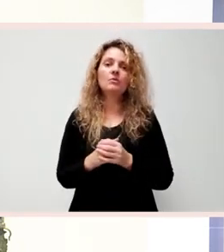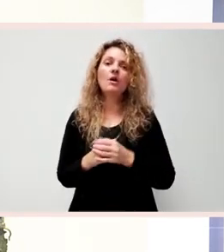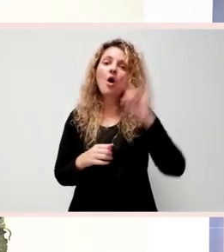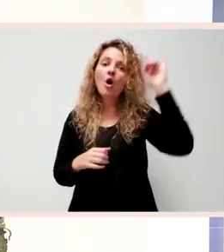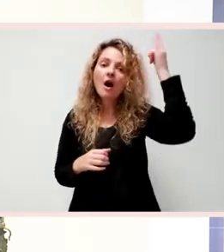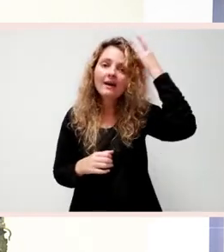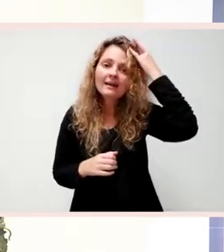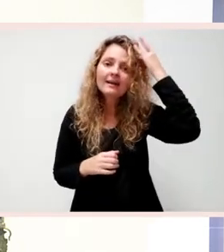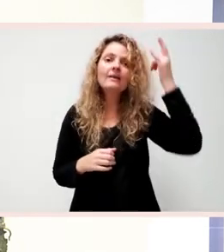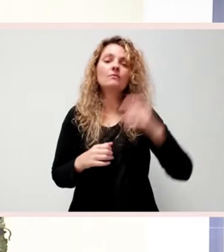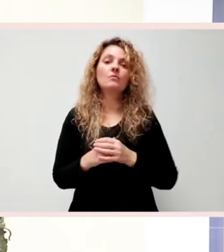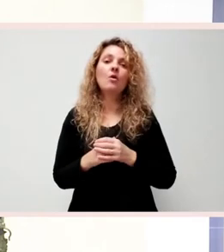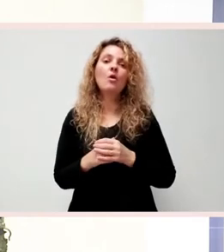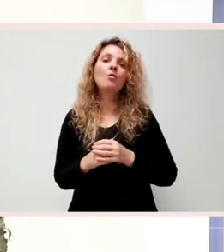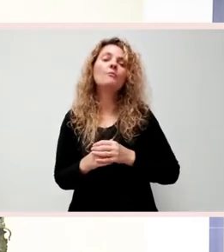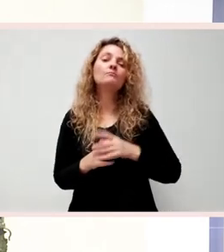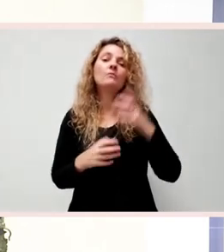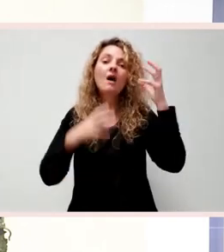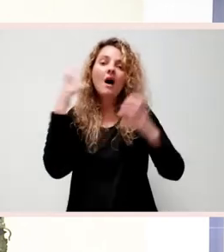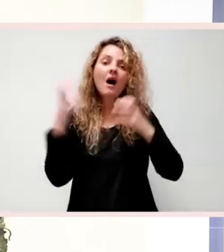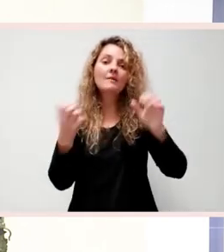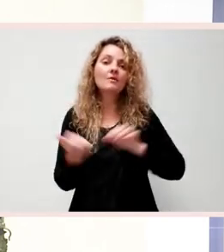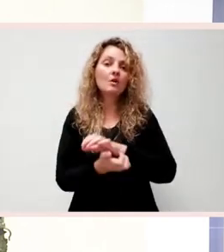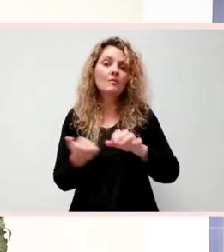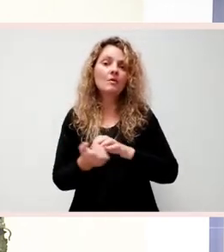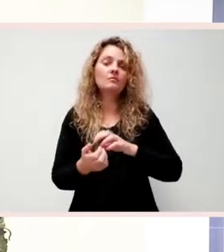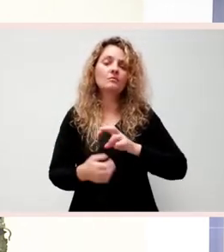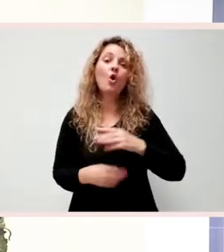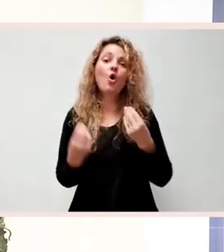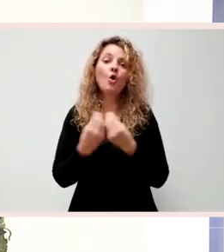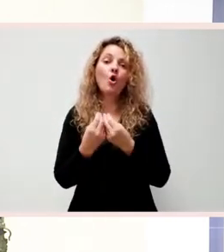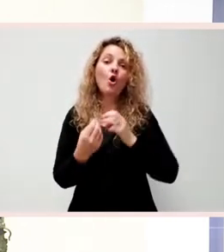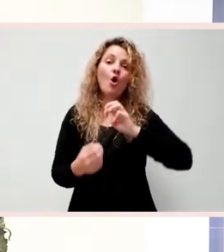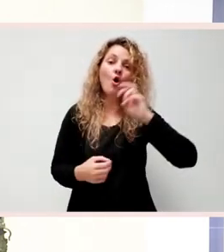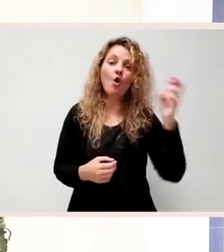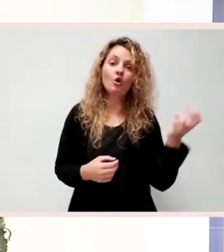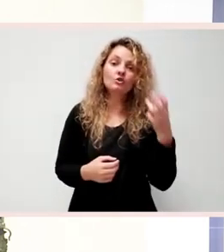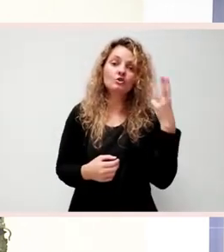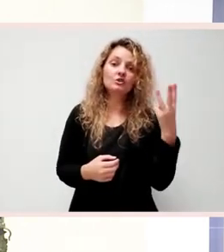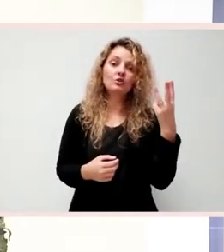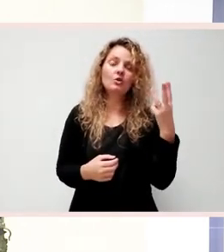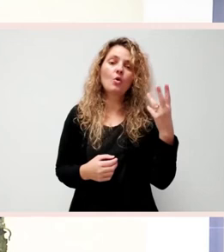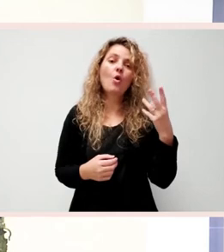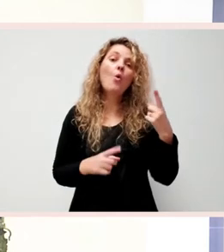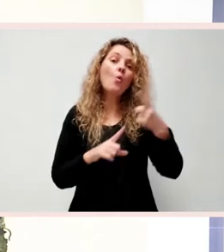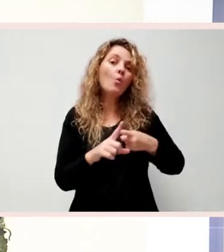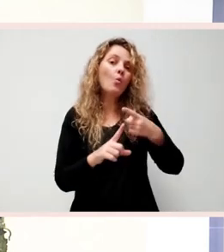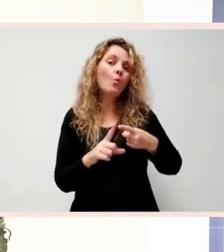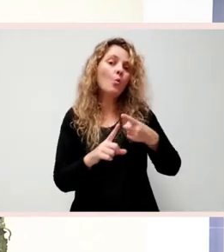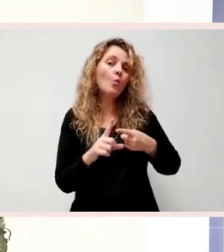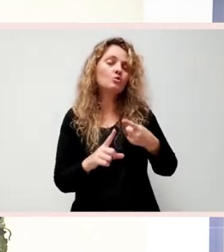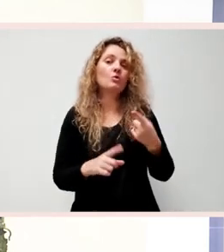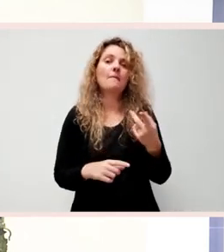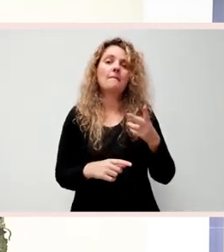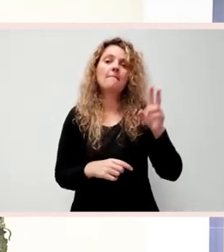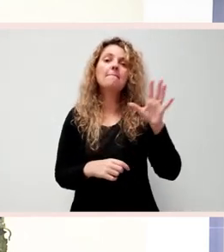os utensilios que se utilizarían no ritual, como son o torques, o machado e o caldeiro, son